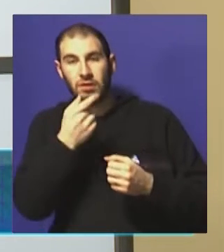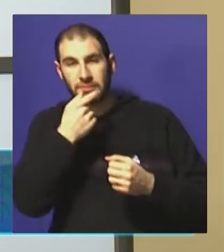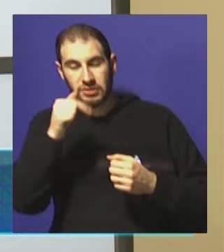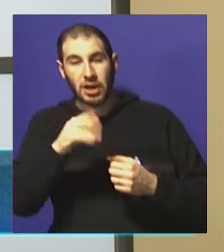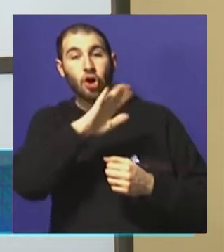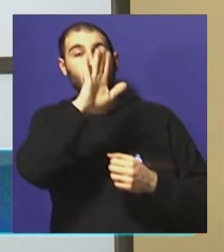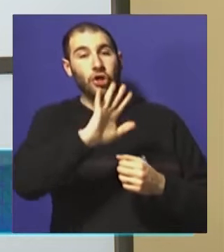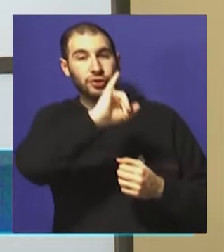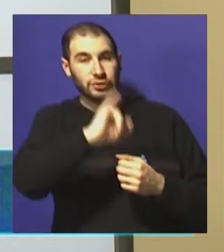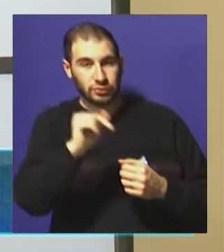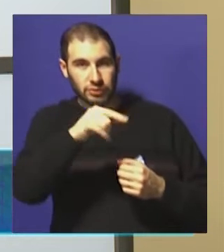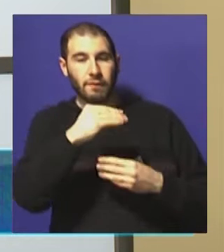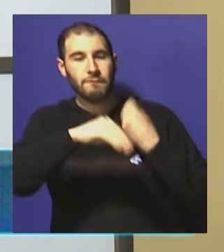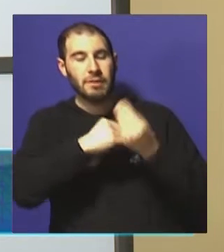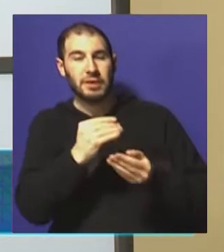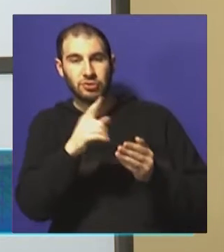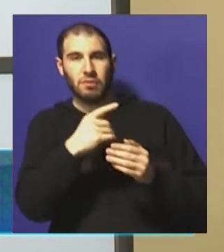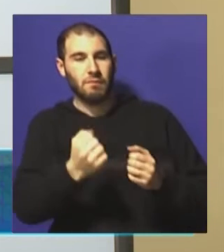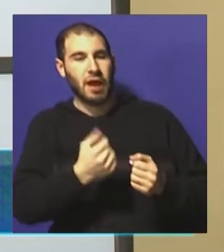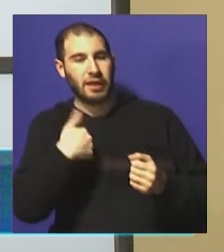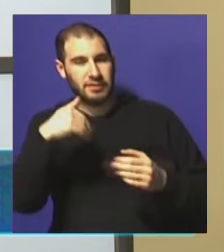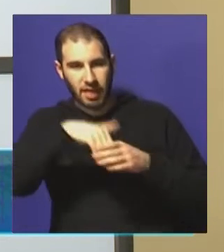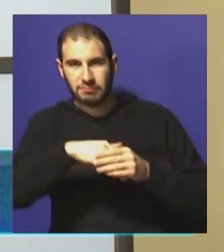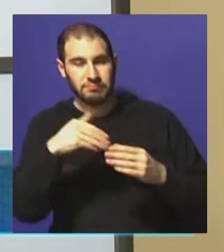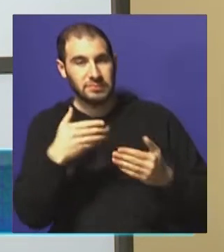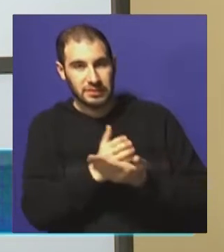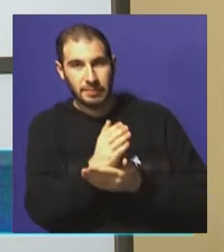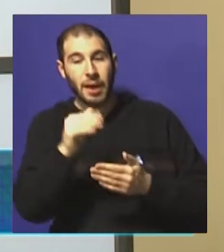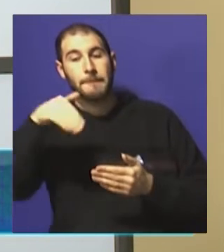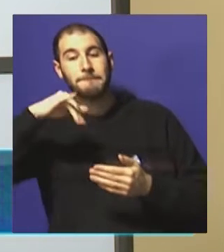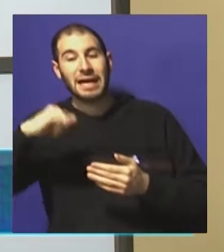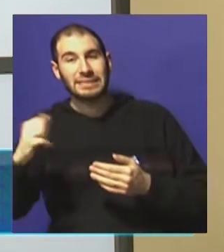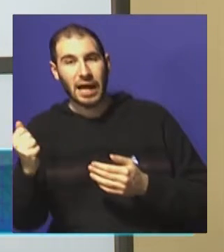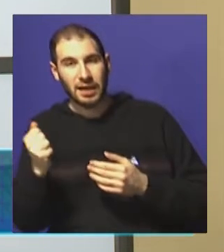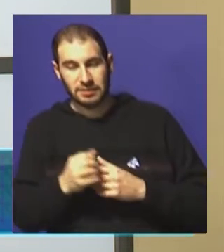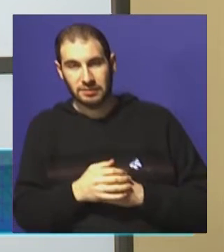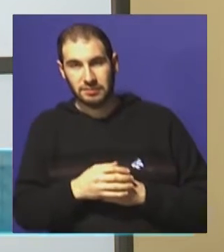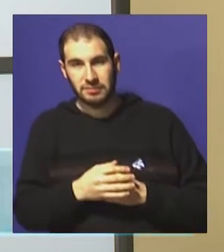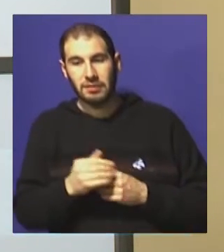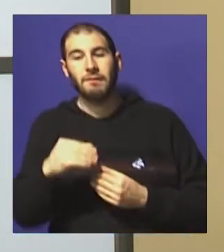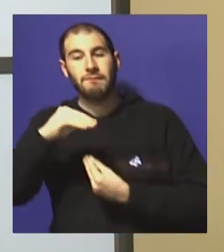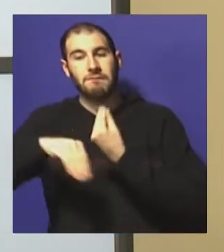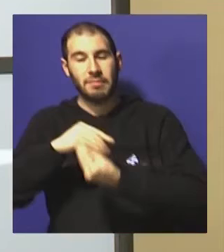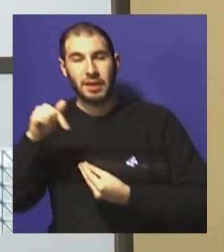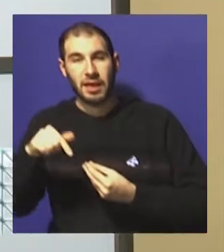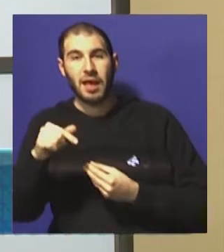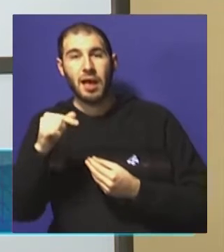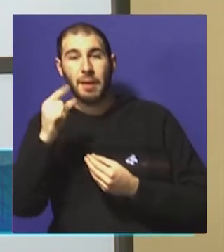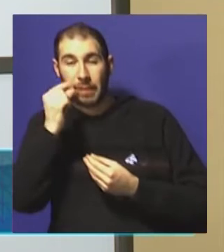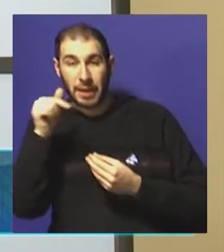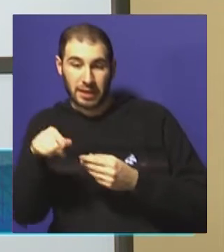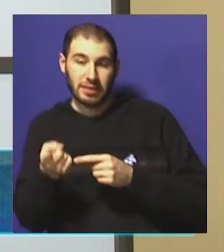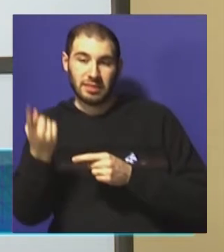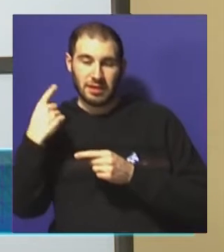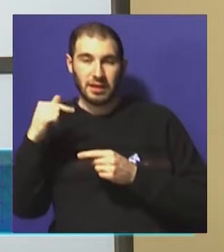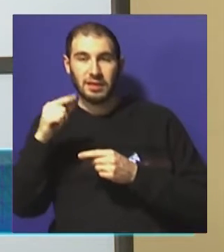Cruz de una familia caratulada como patriota desde el vamos. Los Massa eran una familia, el papá de Juan Agustín Massa